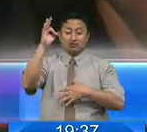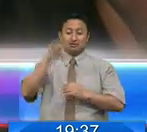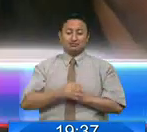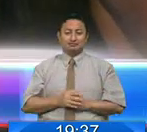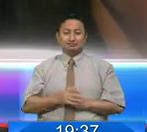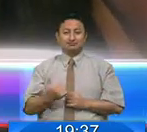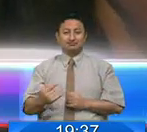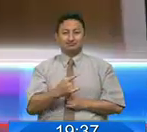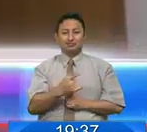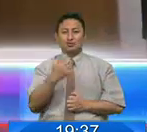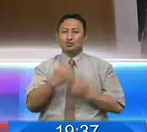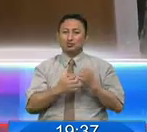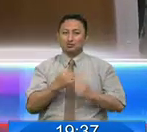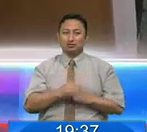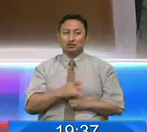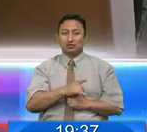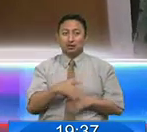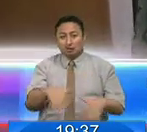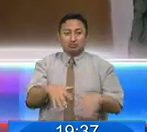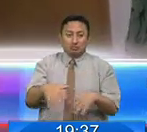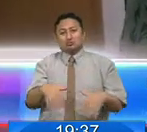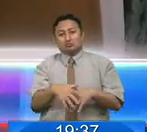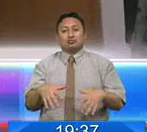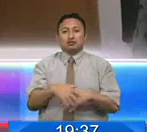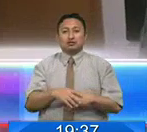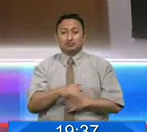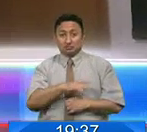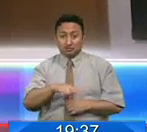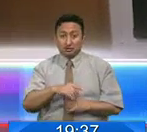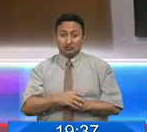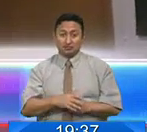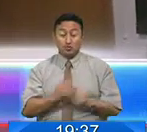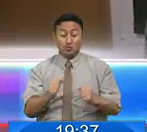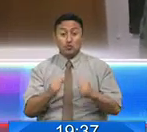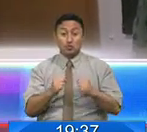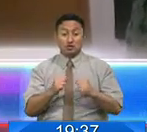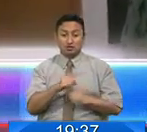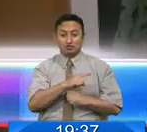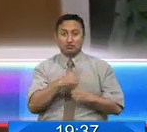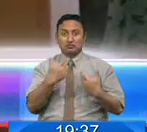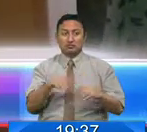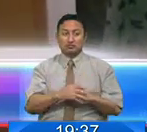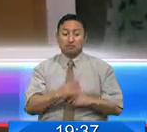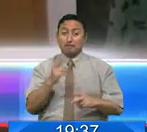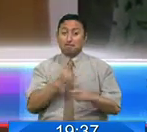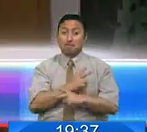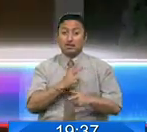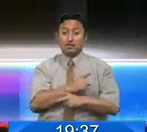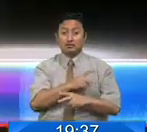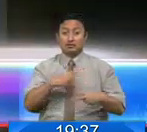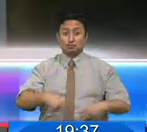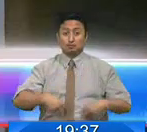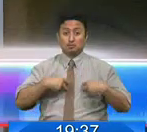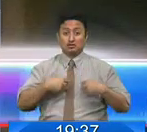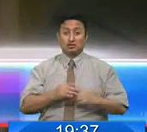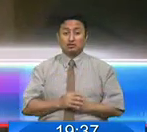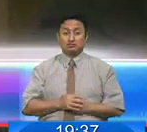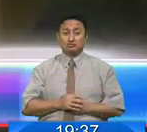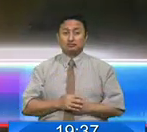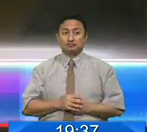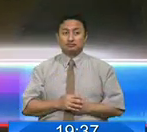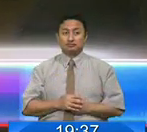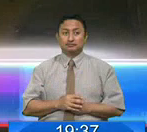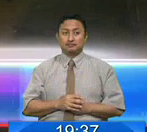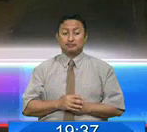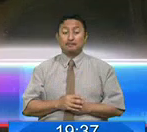complicada porque los ataques de ansiedad son más severos al punto que su vida puede correr peligro bueno es muy